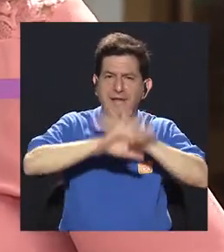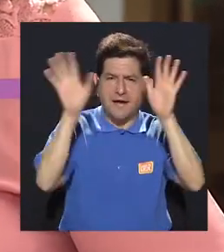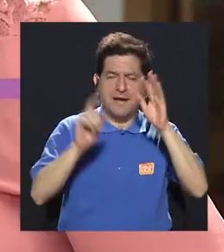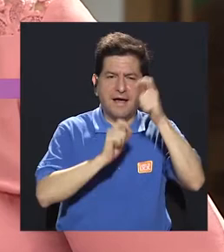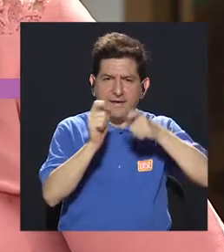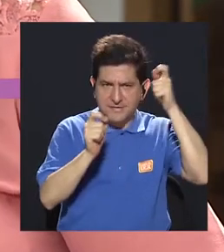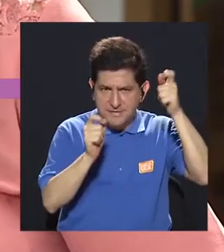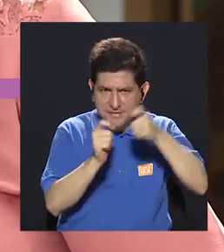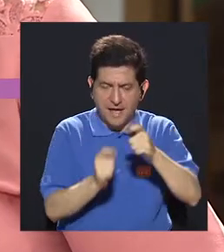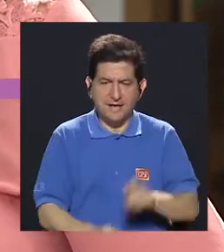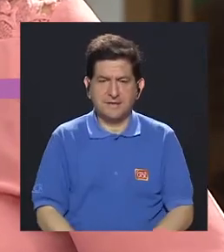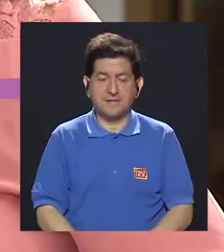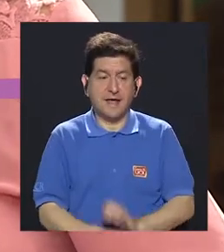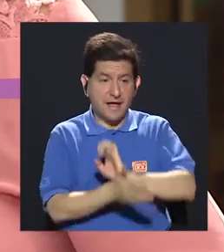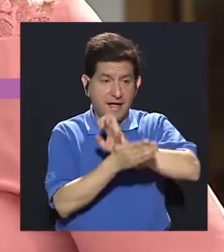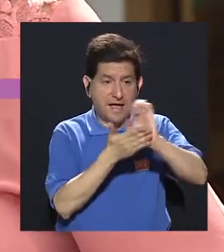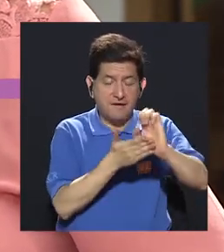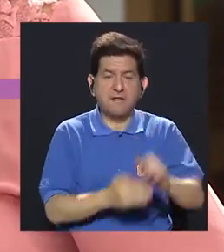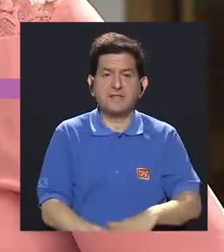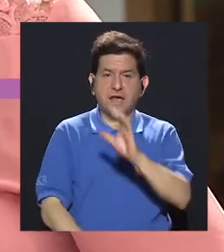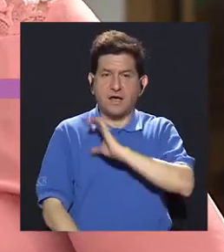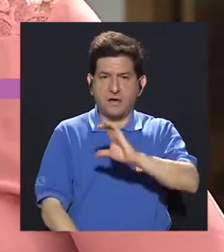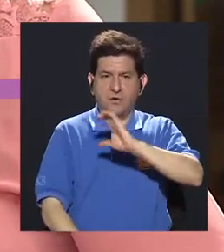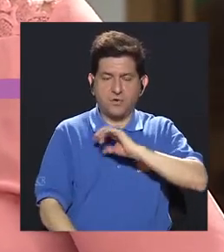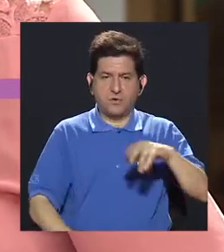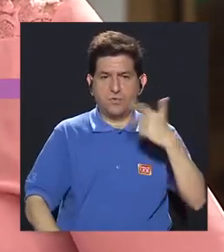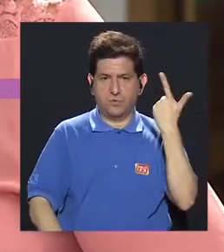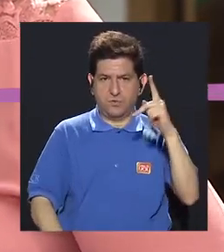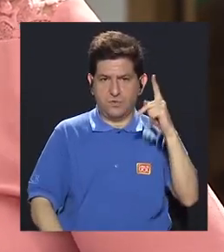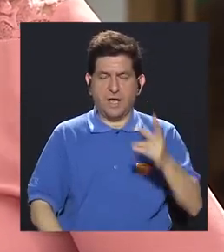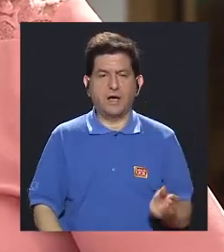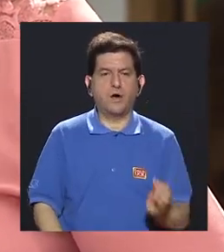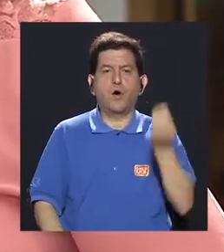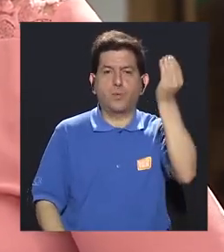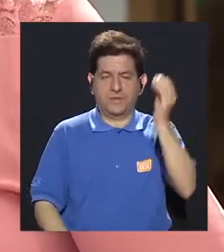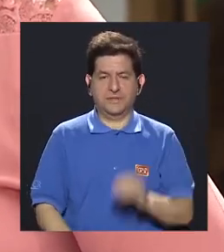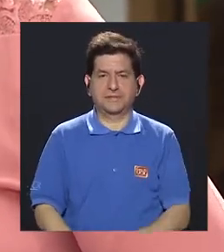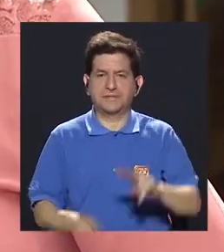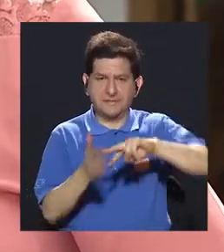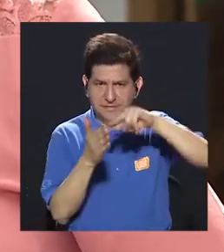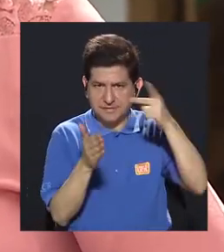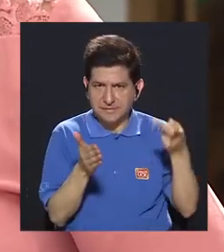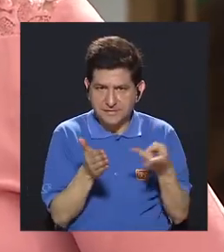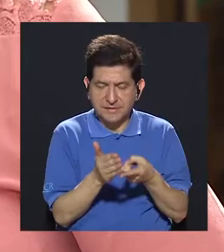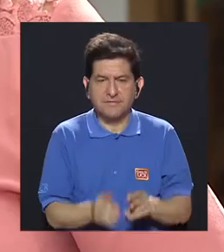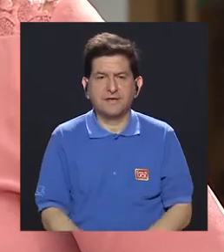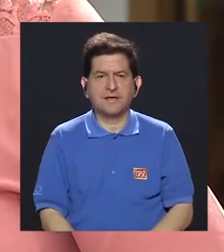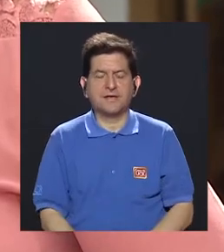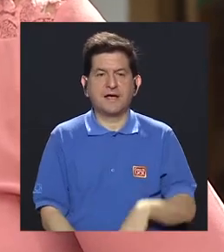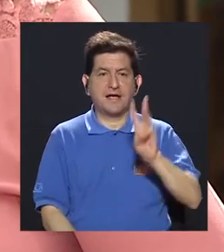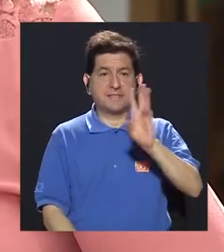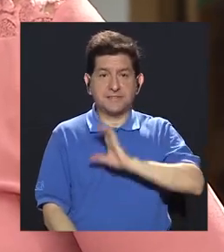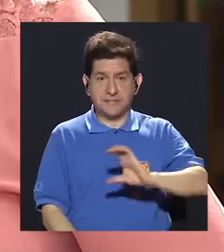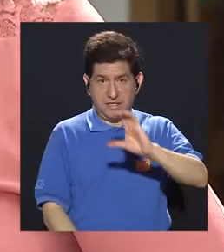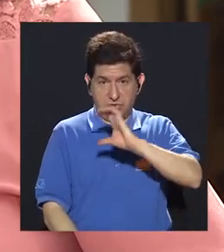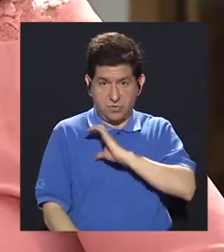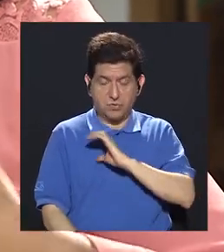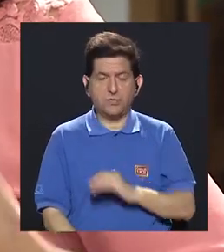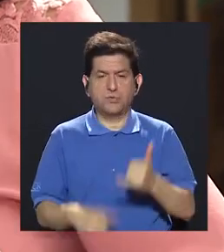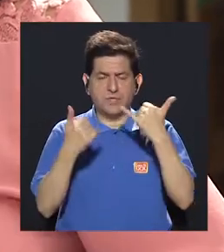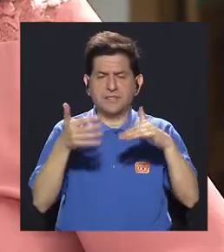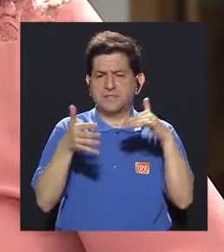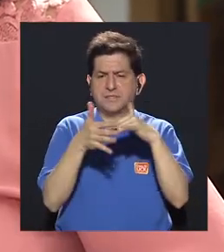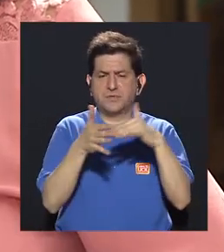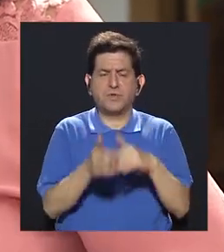muy clara y muy específica, que es la prevención de conductas de riesgo en adolescentes. Esto significa que hay 6 conductas que